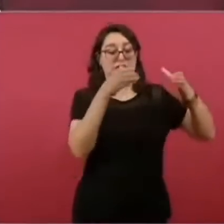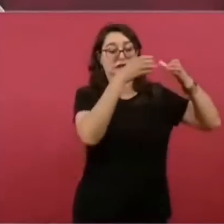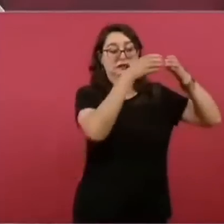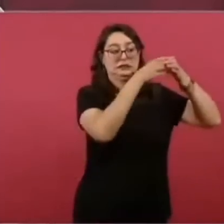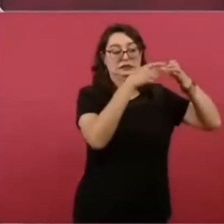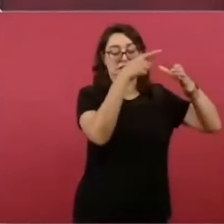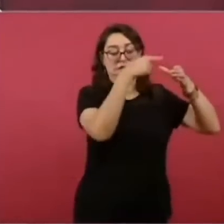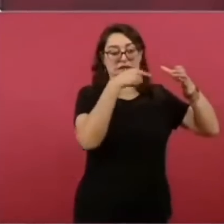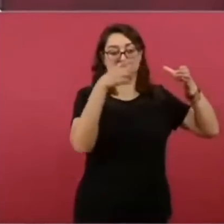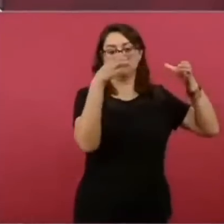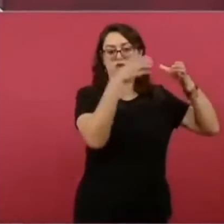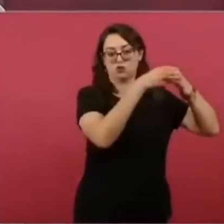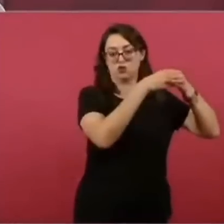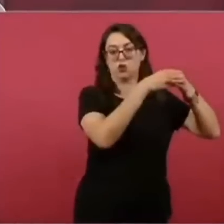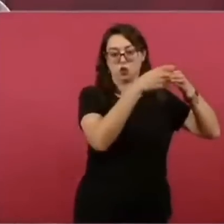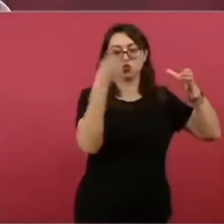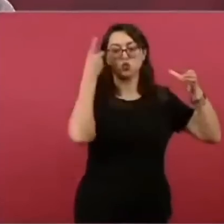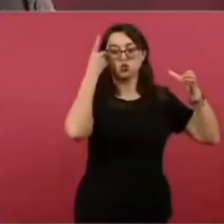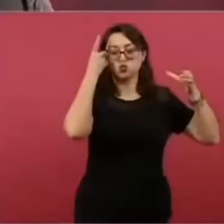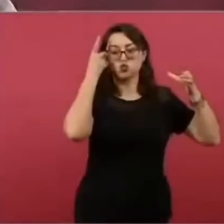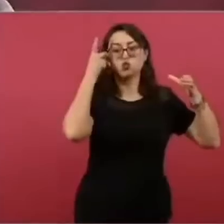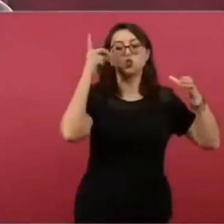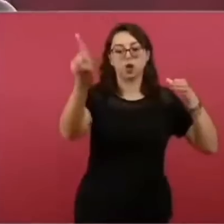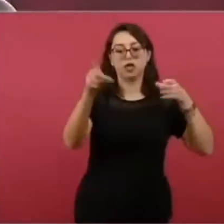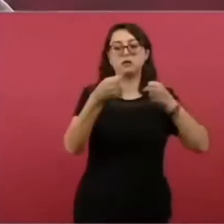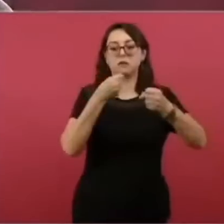pero también hacen